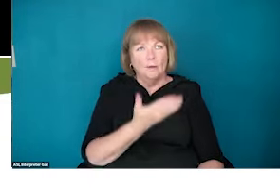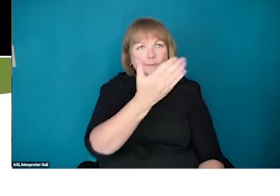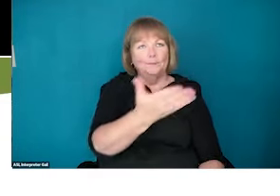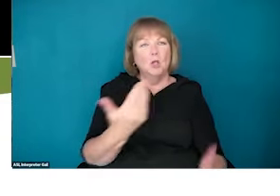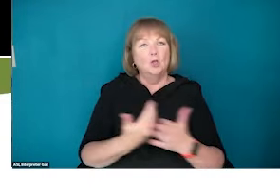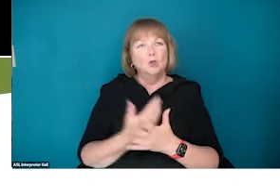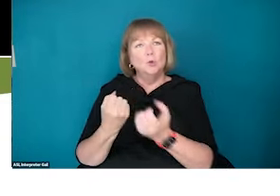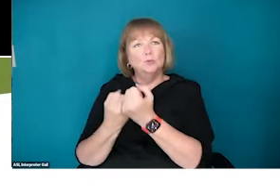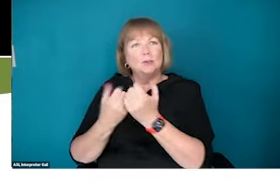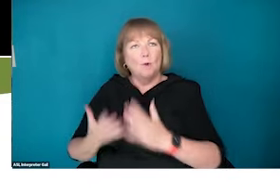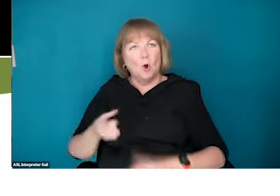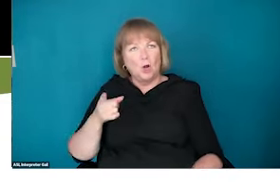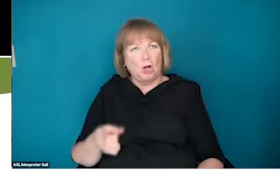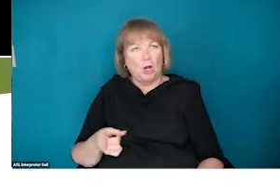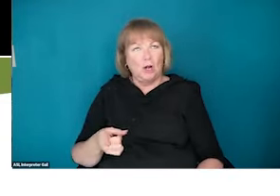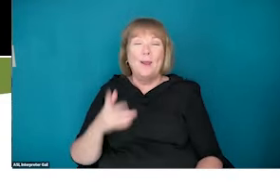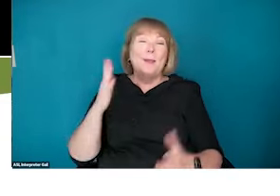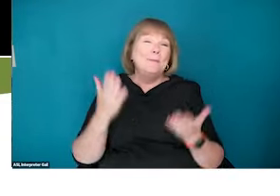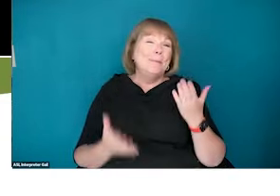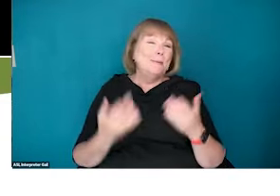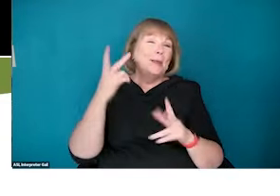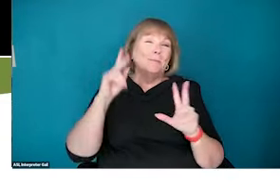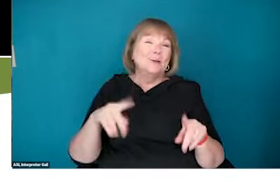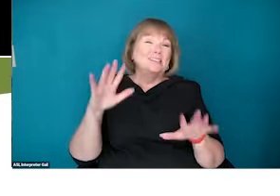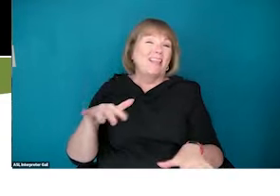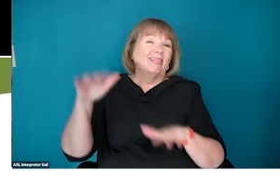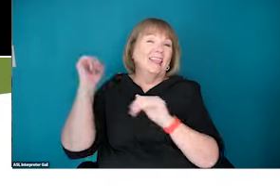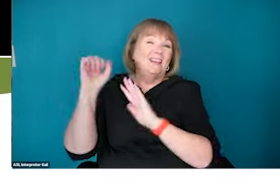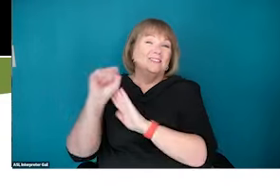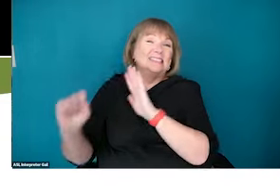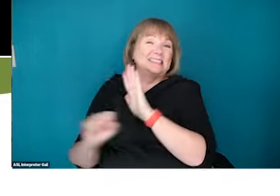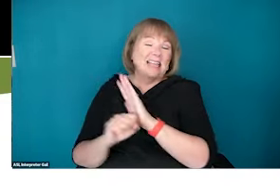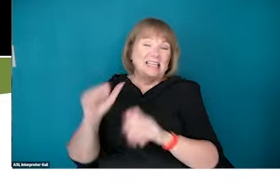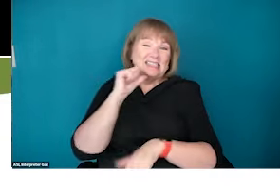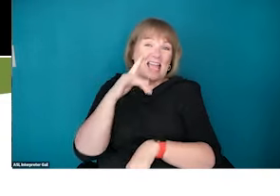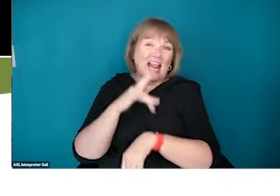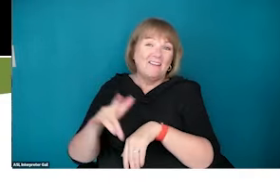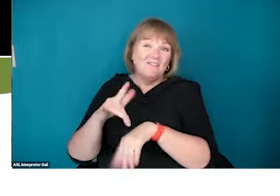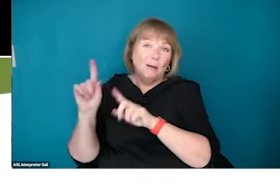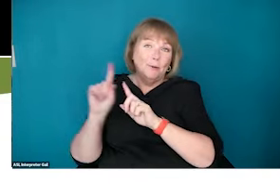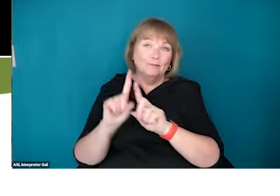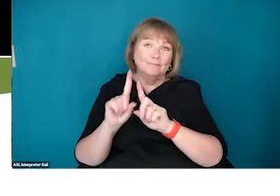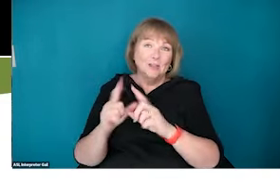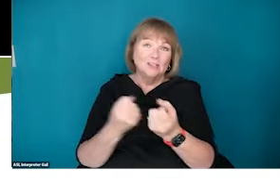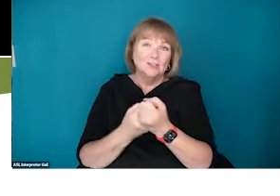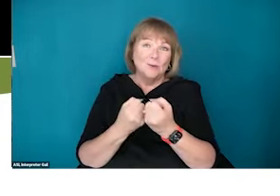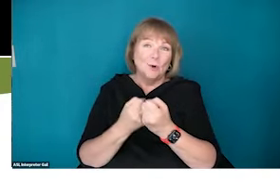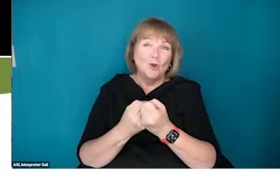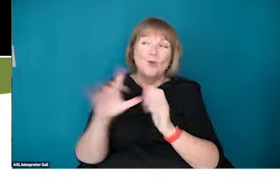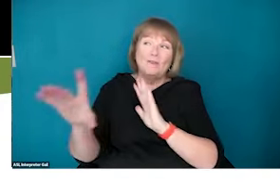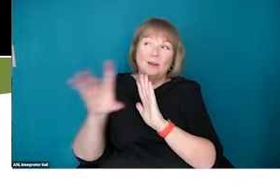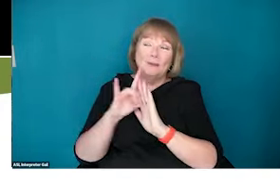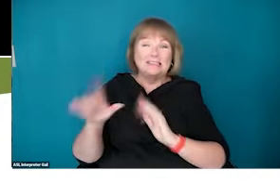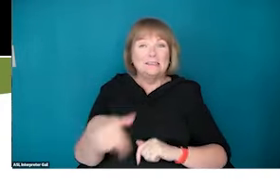de dudarlo donde usted se vaya a mudar. Entonces, usted lo actualiza y usted lo envía. Entre todos estén de acuerdo, está bien.